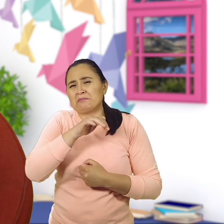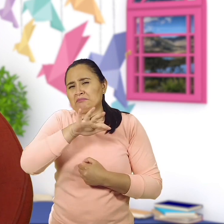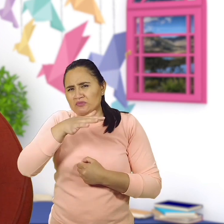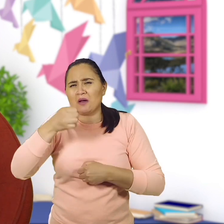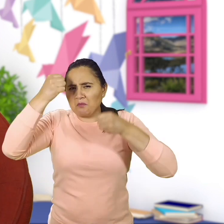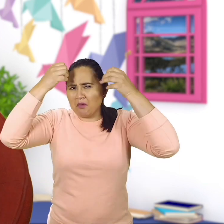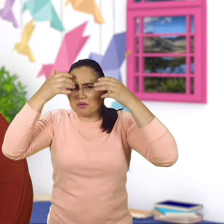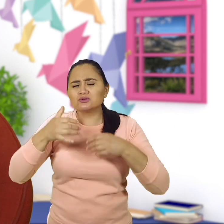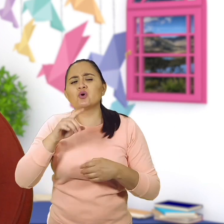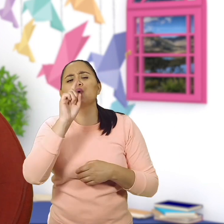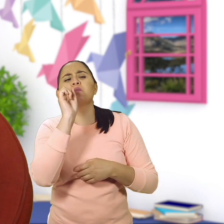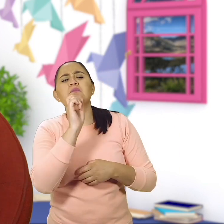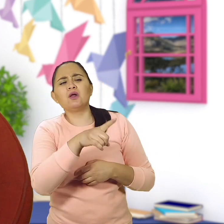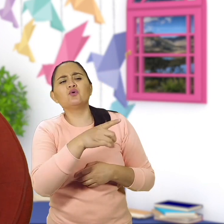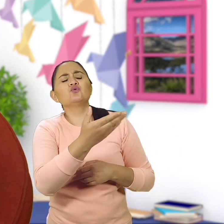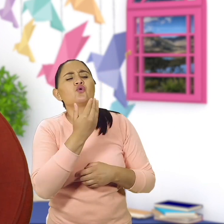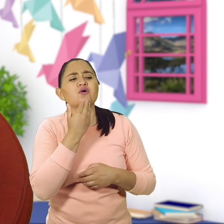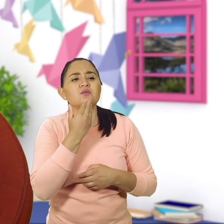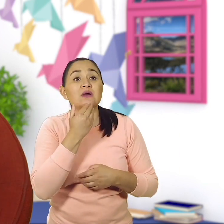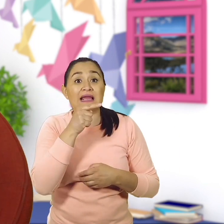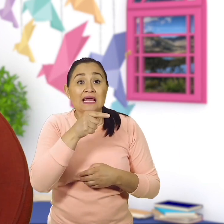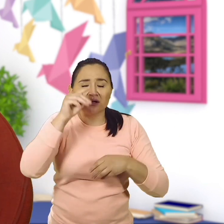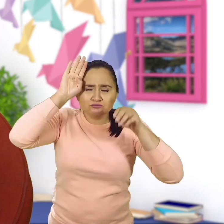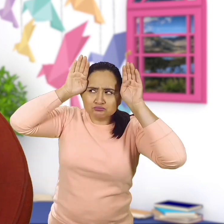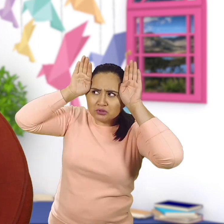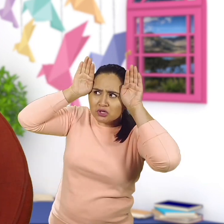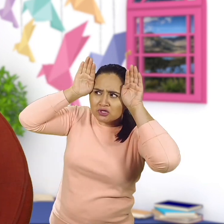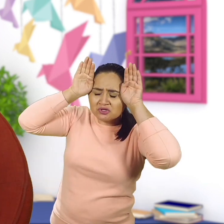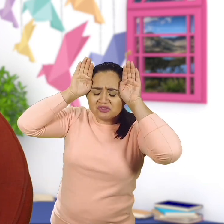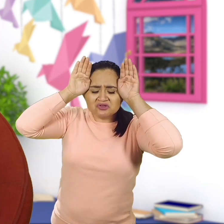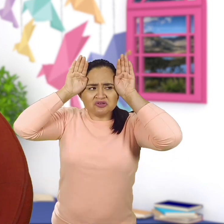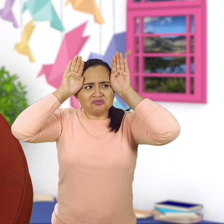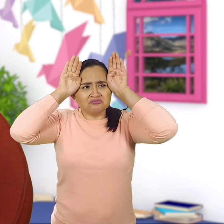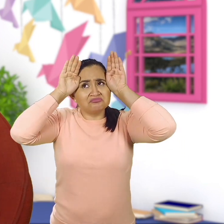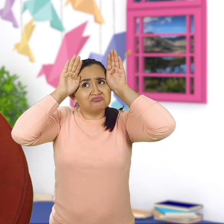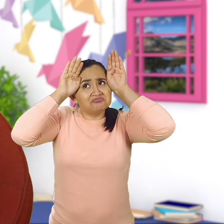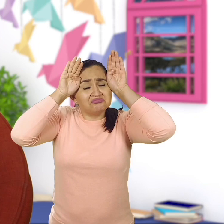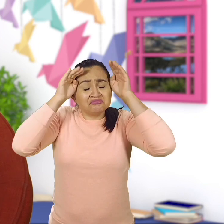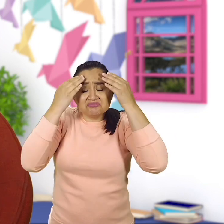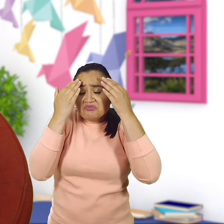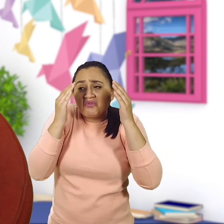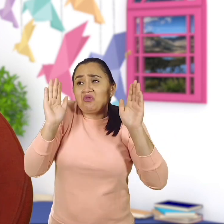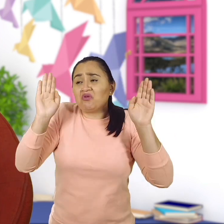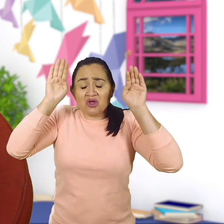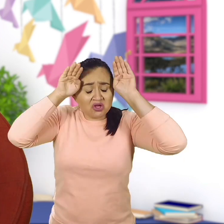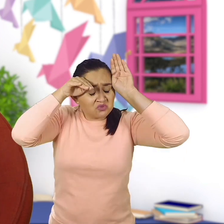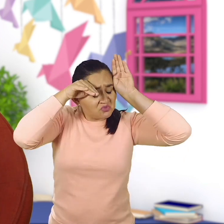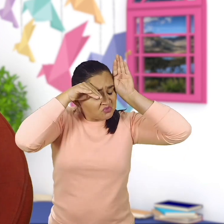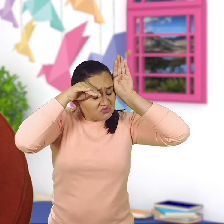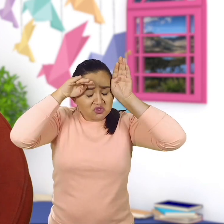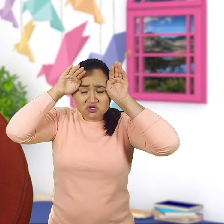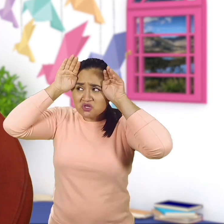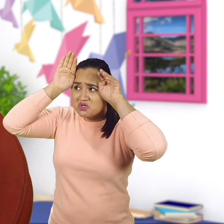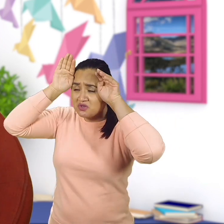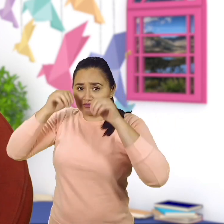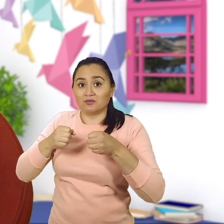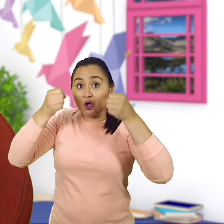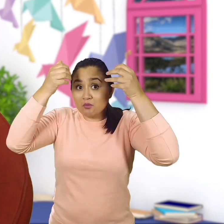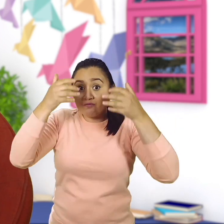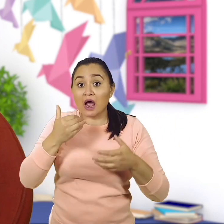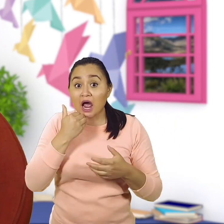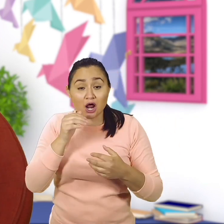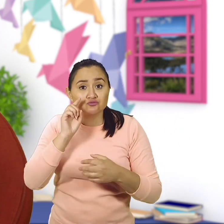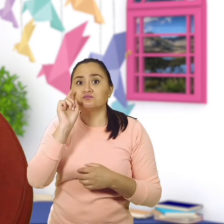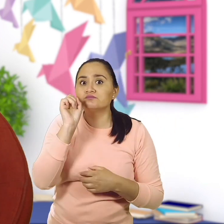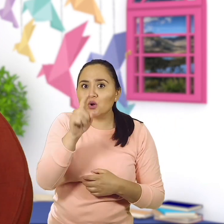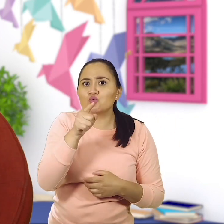veces, la maestra preguntaba cosas que él sabía, pero por temor a estar equivocado, no se atrevía a responder. Y cuando ella